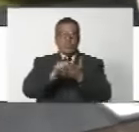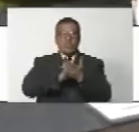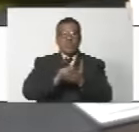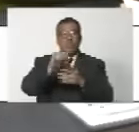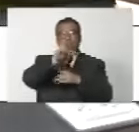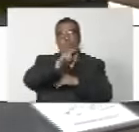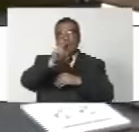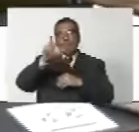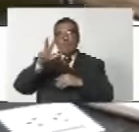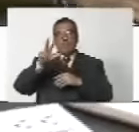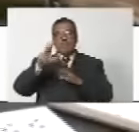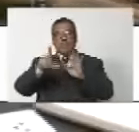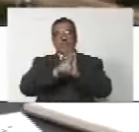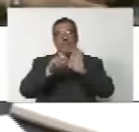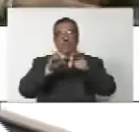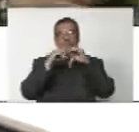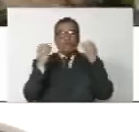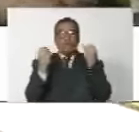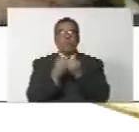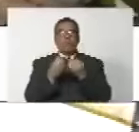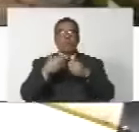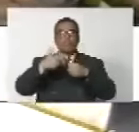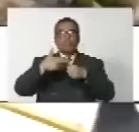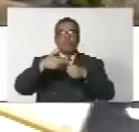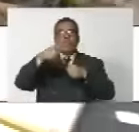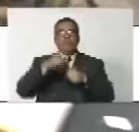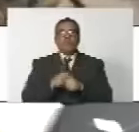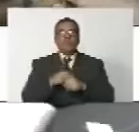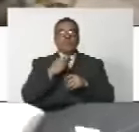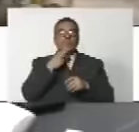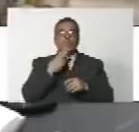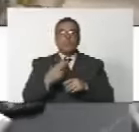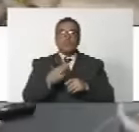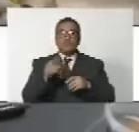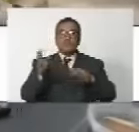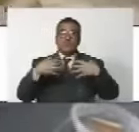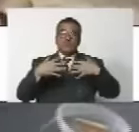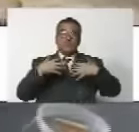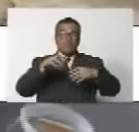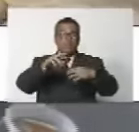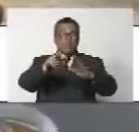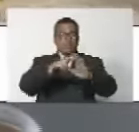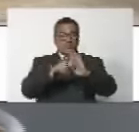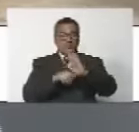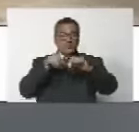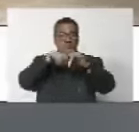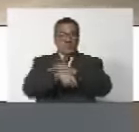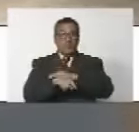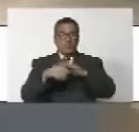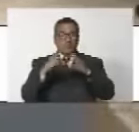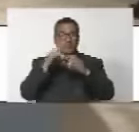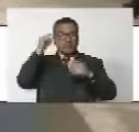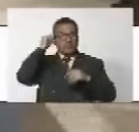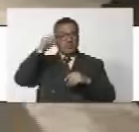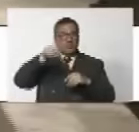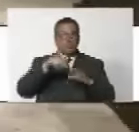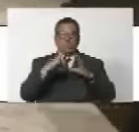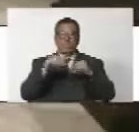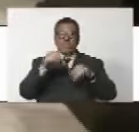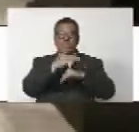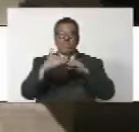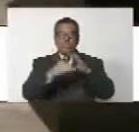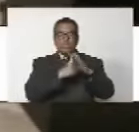artículo 33 de la Ley Orgánica de Hidrocarburos, y solicita la urgencia reglamentaria para ser incluido en el orden del día. Es